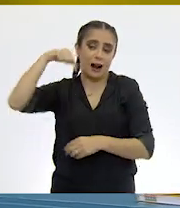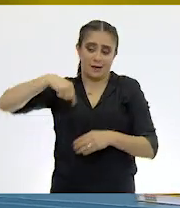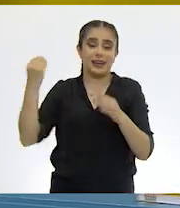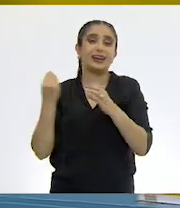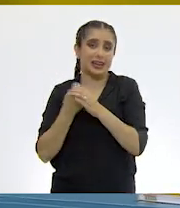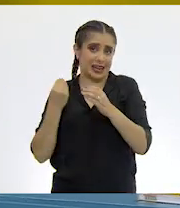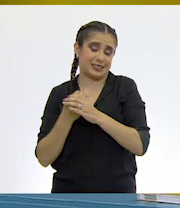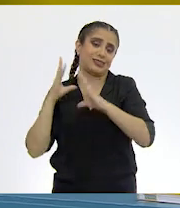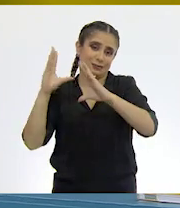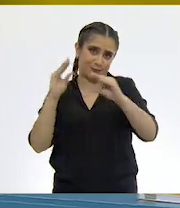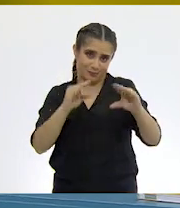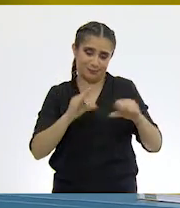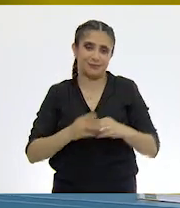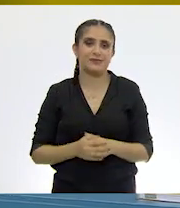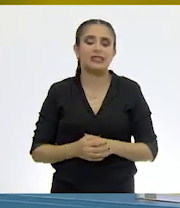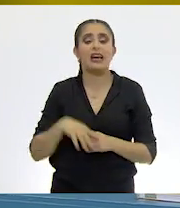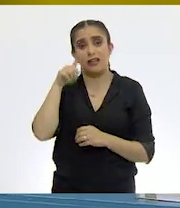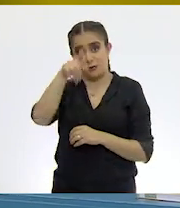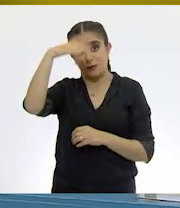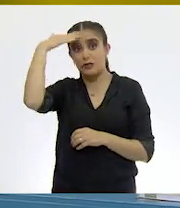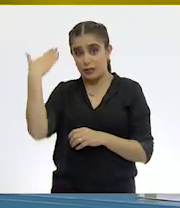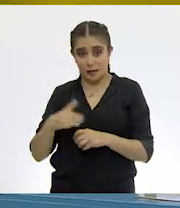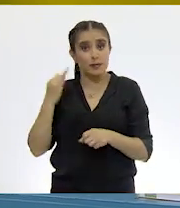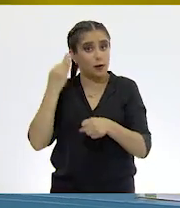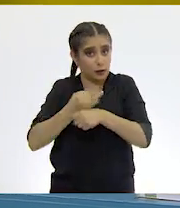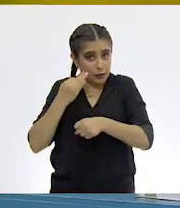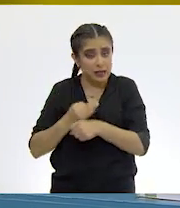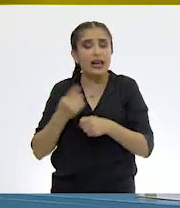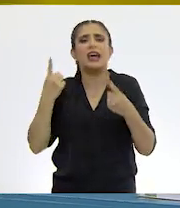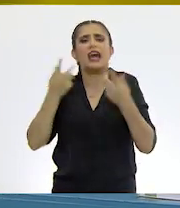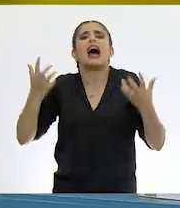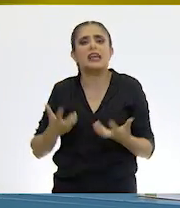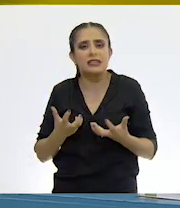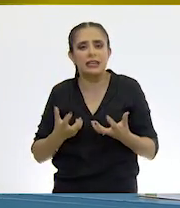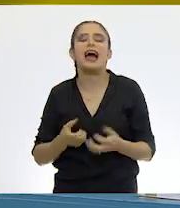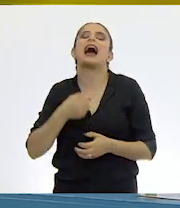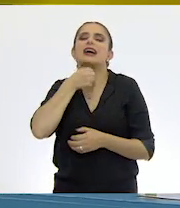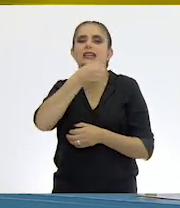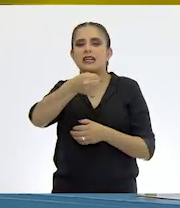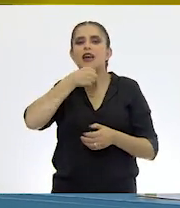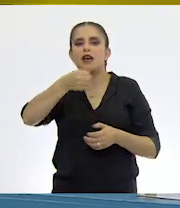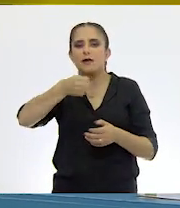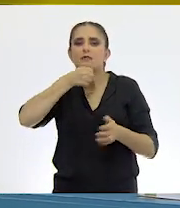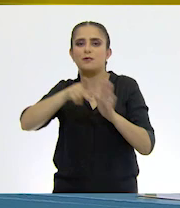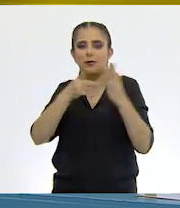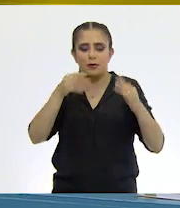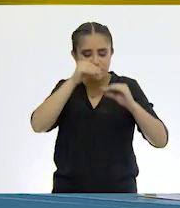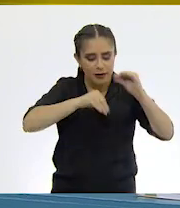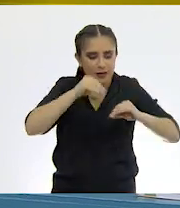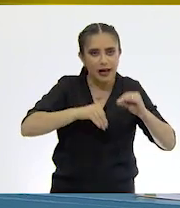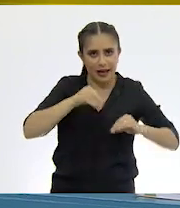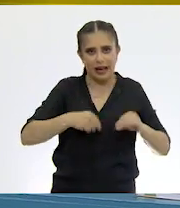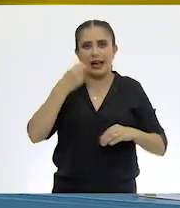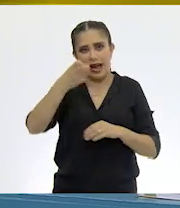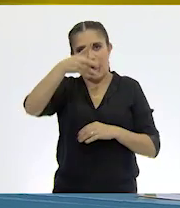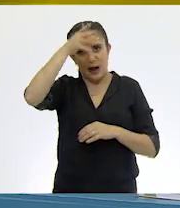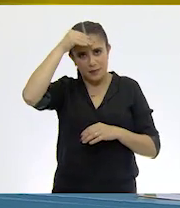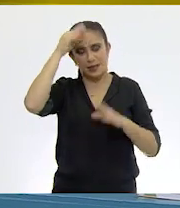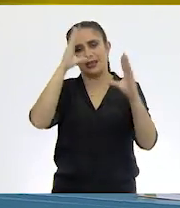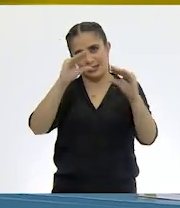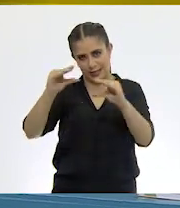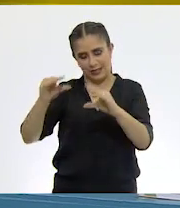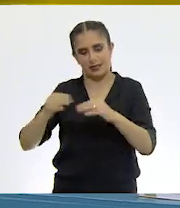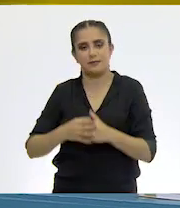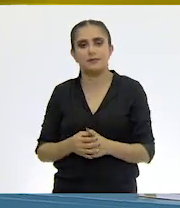de trabajo, porque como saben estamos trabajando con el reportaje. Entonces, a lo largo de estas sesiones te hemos venido